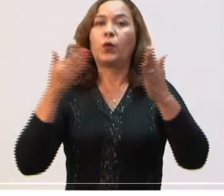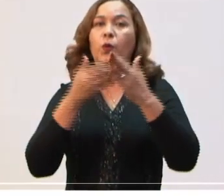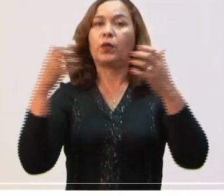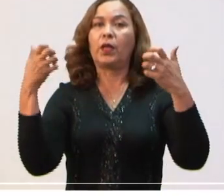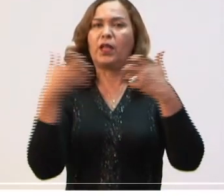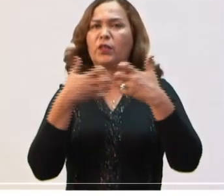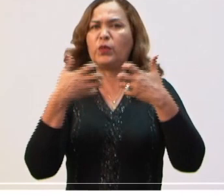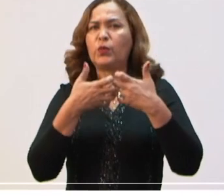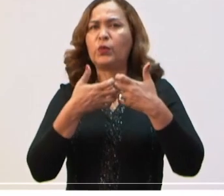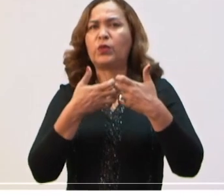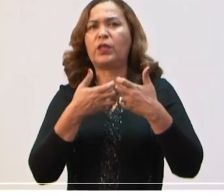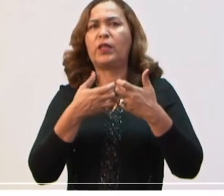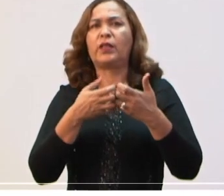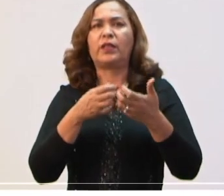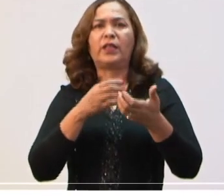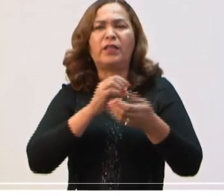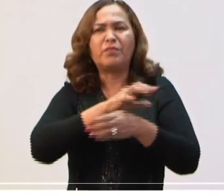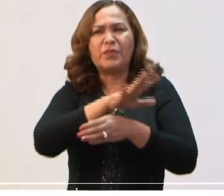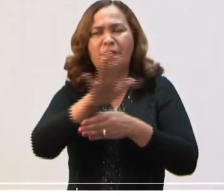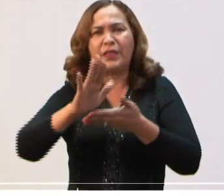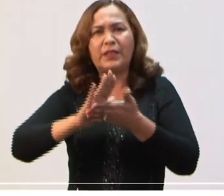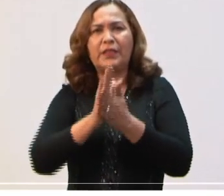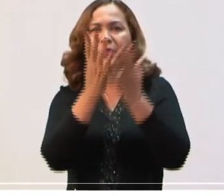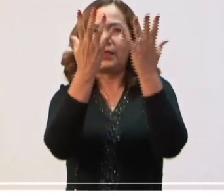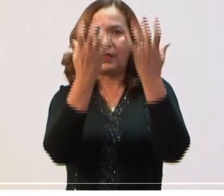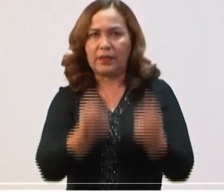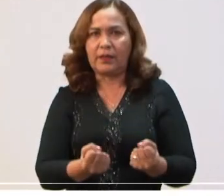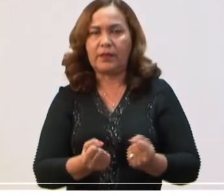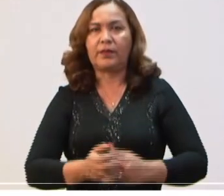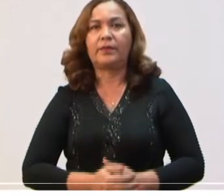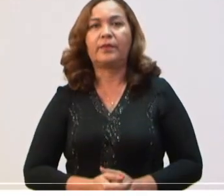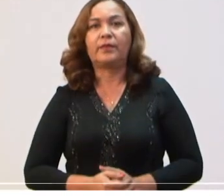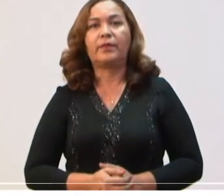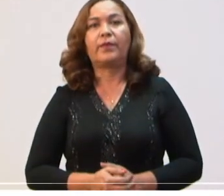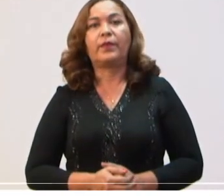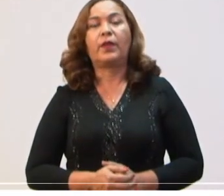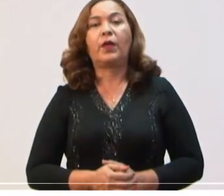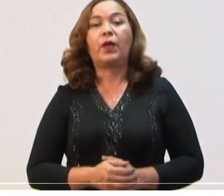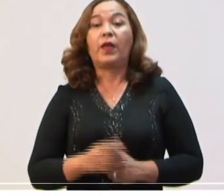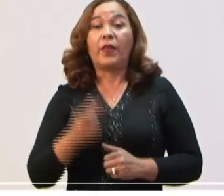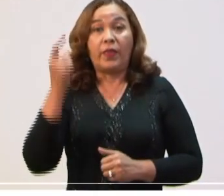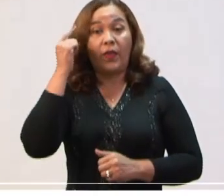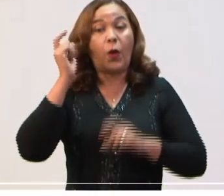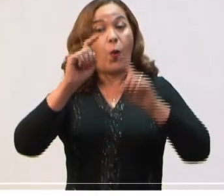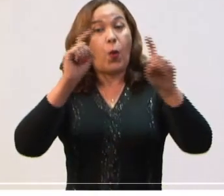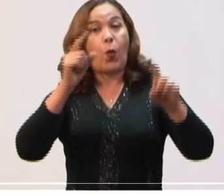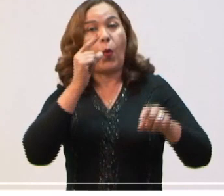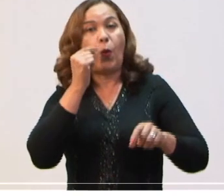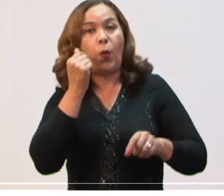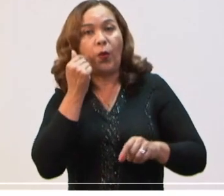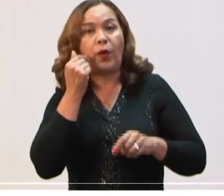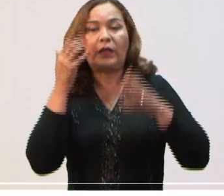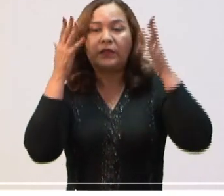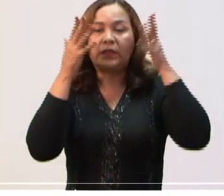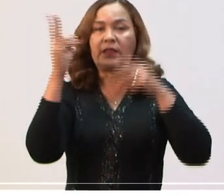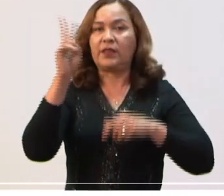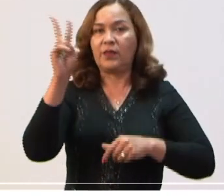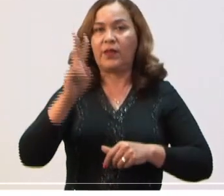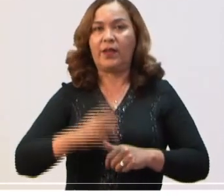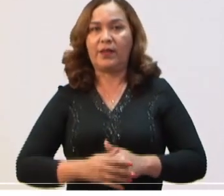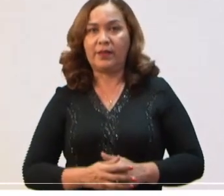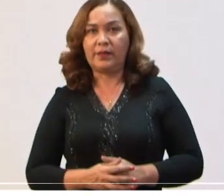contra la lucha de la desertificación y la sequía día del orientador y orientadora de